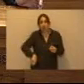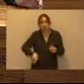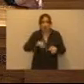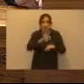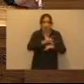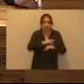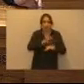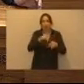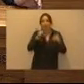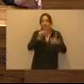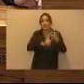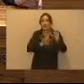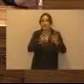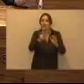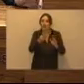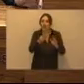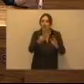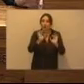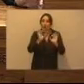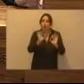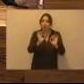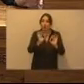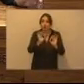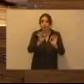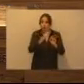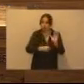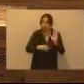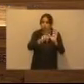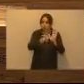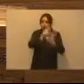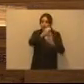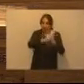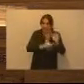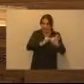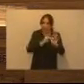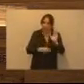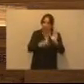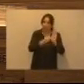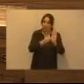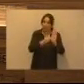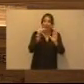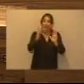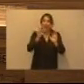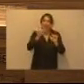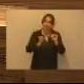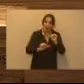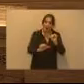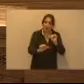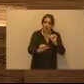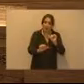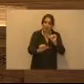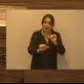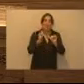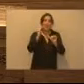especializada incluye al paciente desde el momento que hace una indicación en la lista de espera y a partir de ese momento consta esa línea,